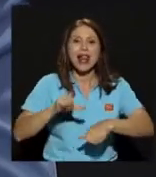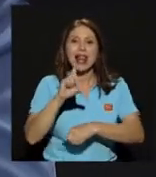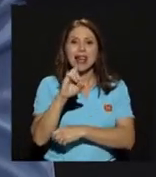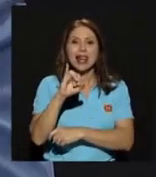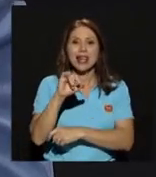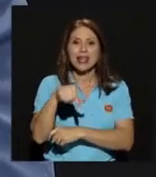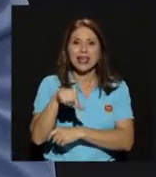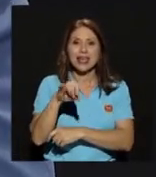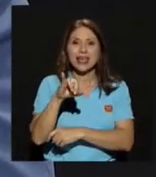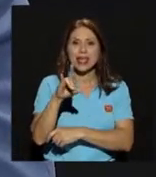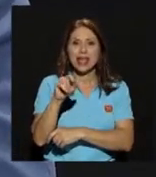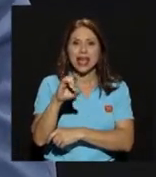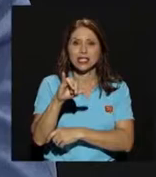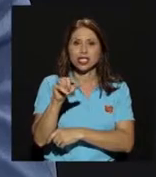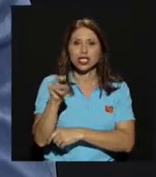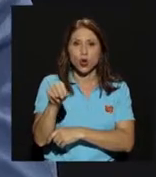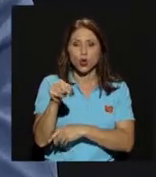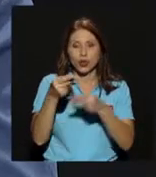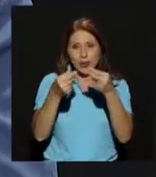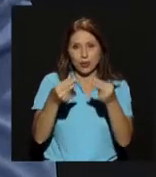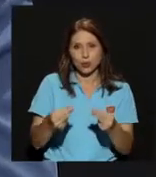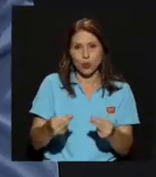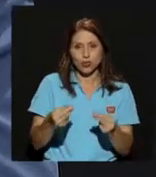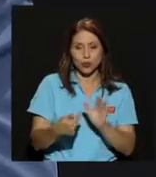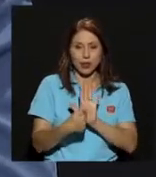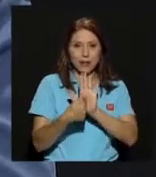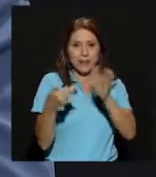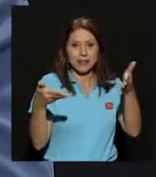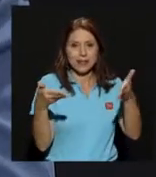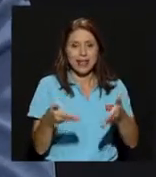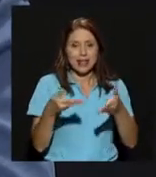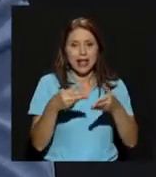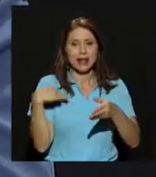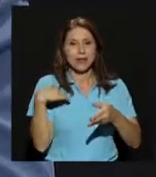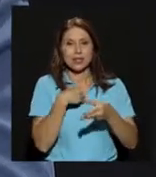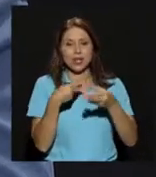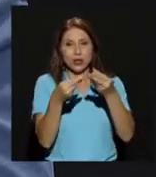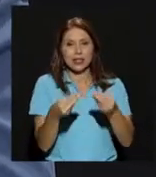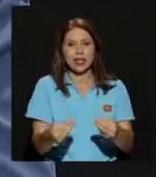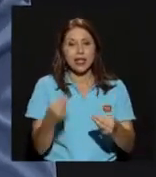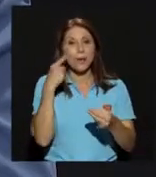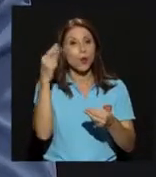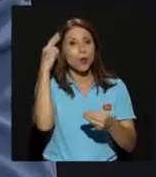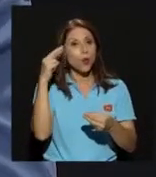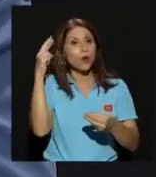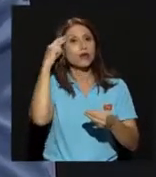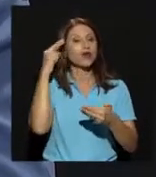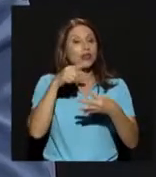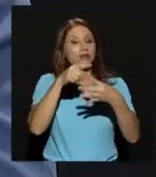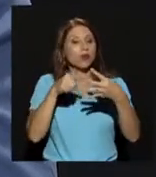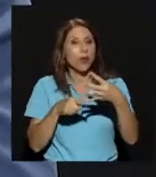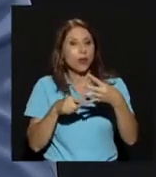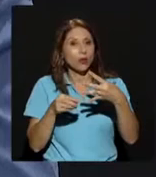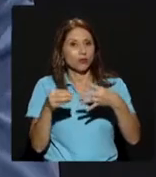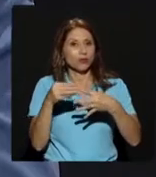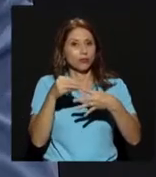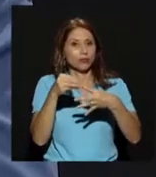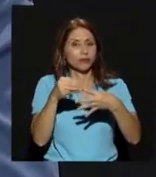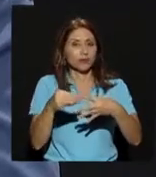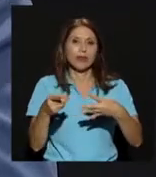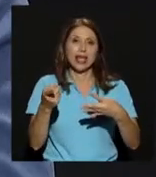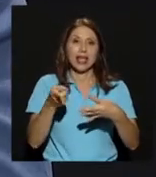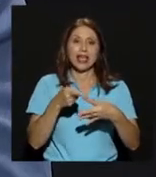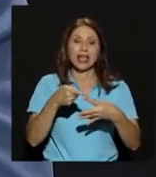ministerio de hacienda básicamente por cuatro razones fundamentales y es que nosotros hacemos una